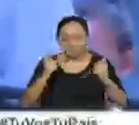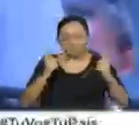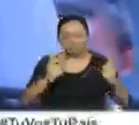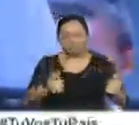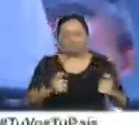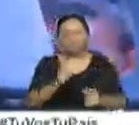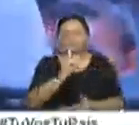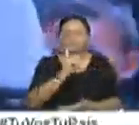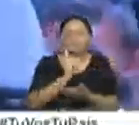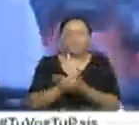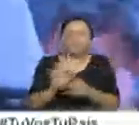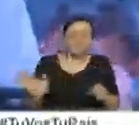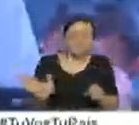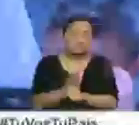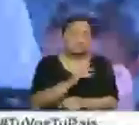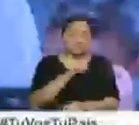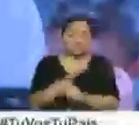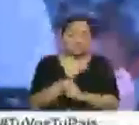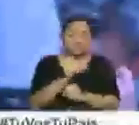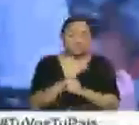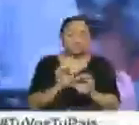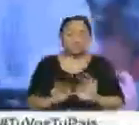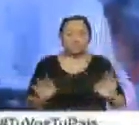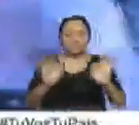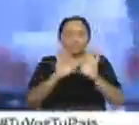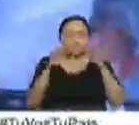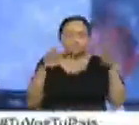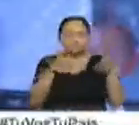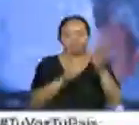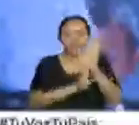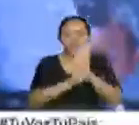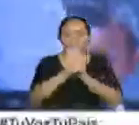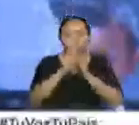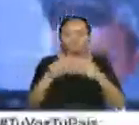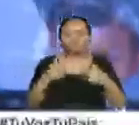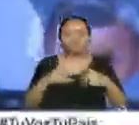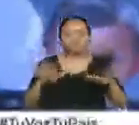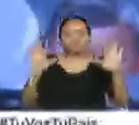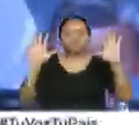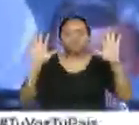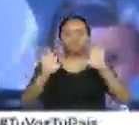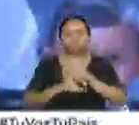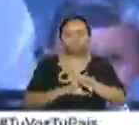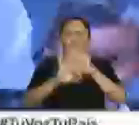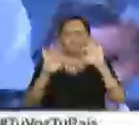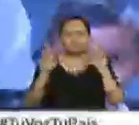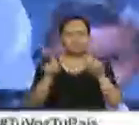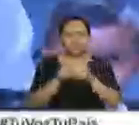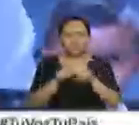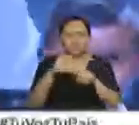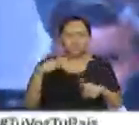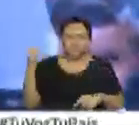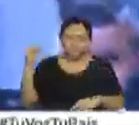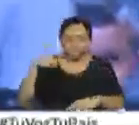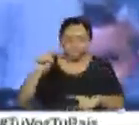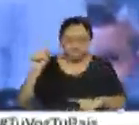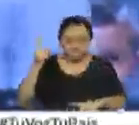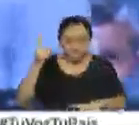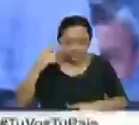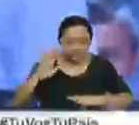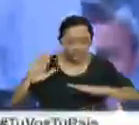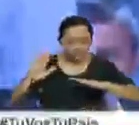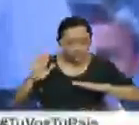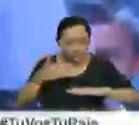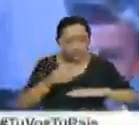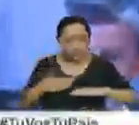no trabajáramos por el bien común. Estas manos están limpias, como el primer día. Hemos realizado